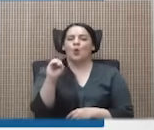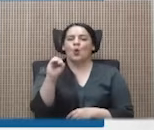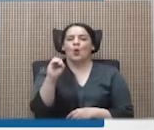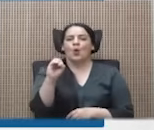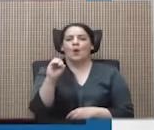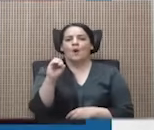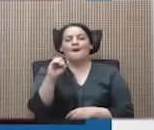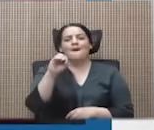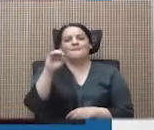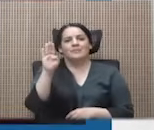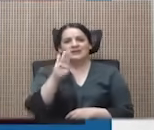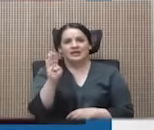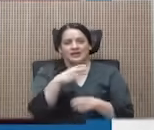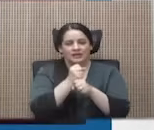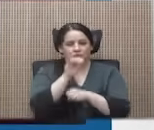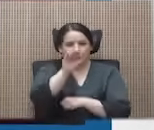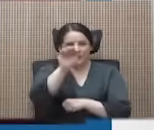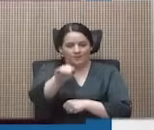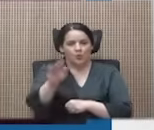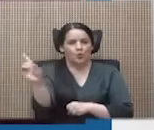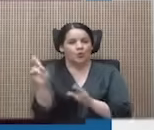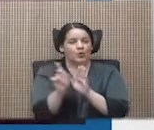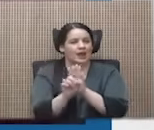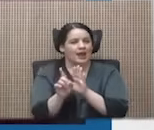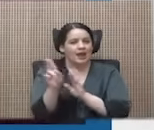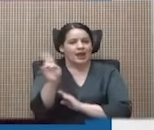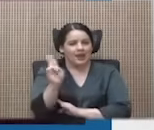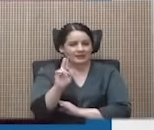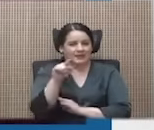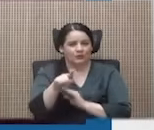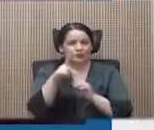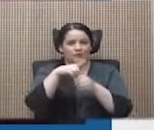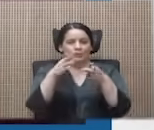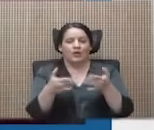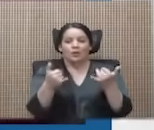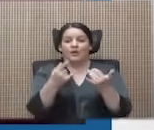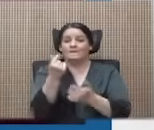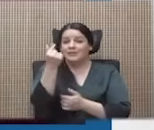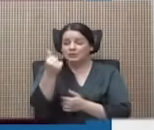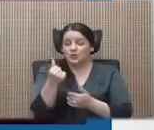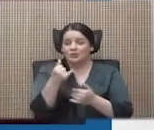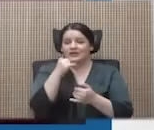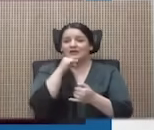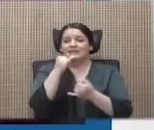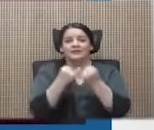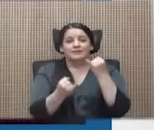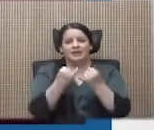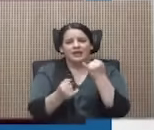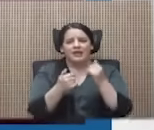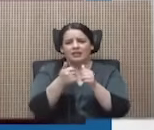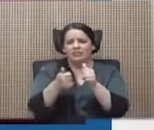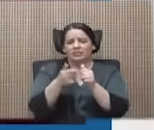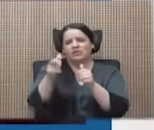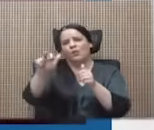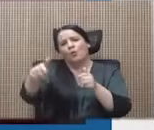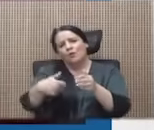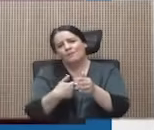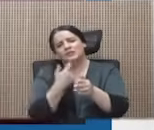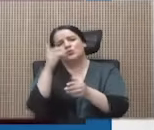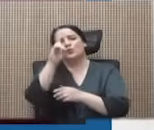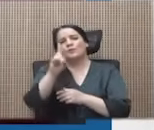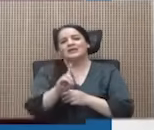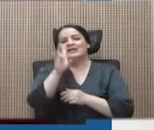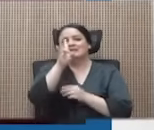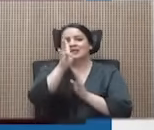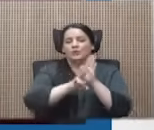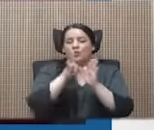a los diputados. Ahora, con presas interminables, da mucha pereza devolverse un domingo, pasar 7 horas en el tramo de